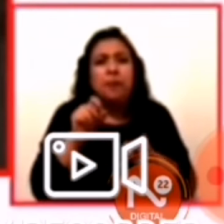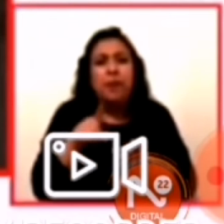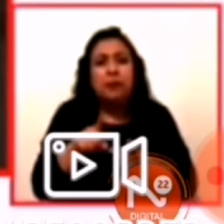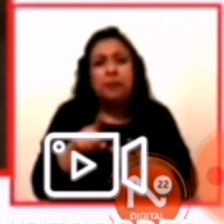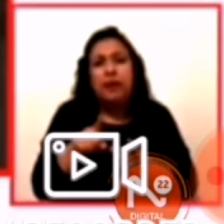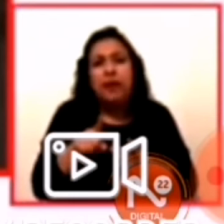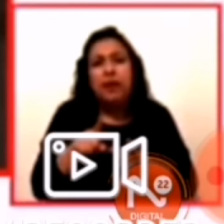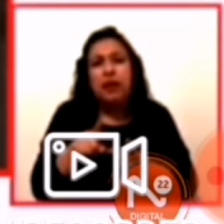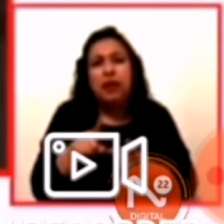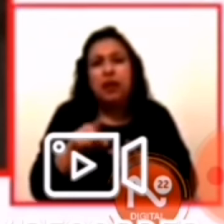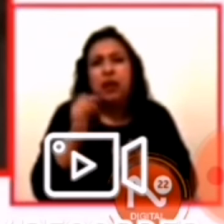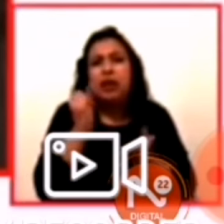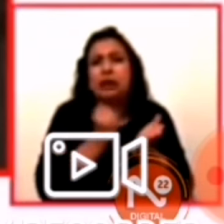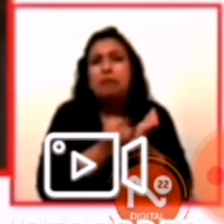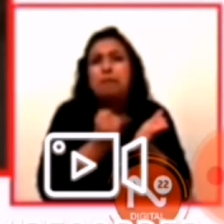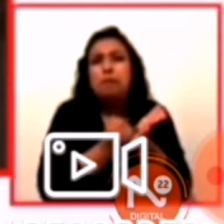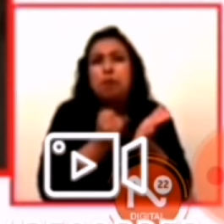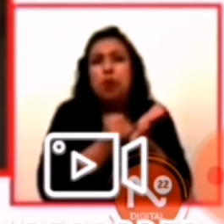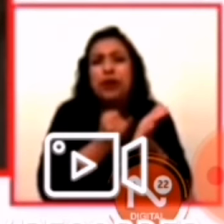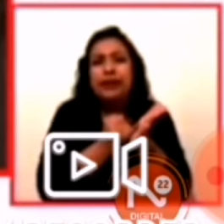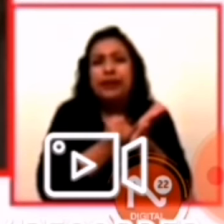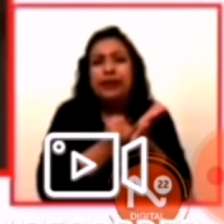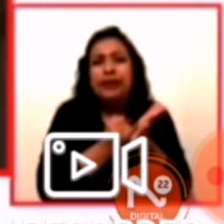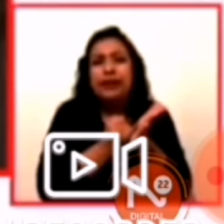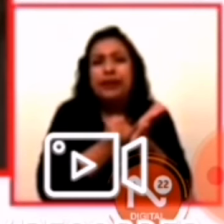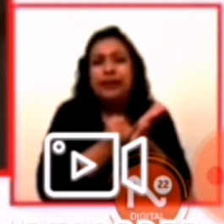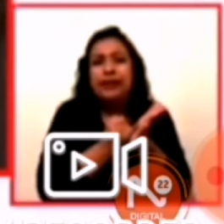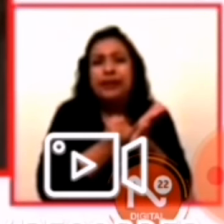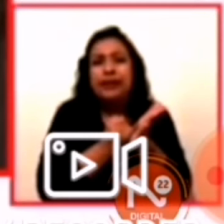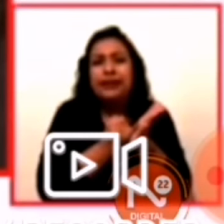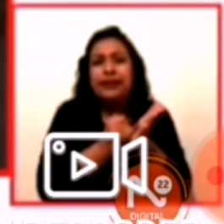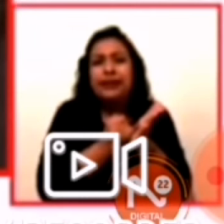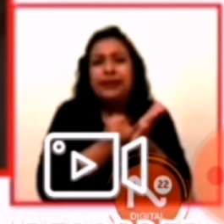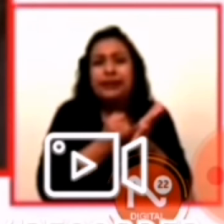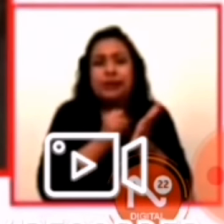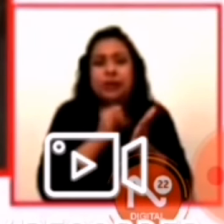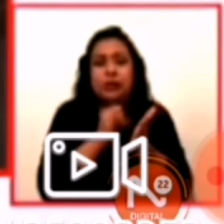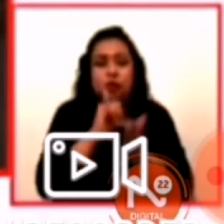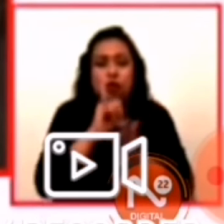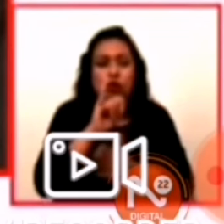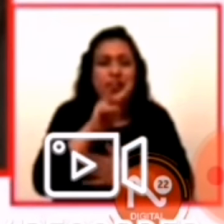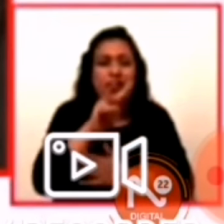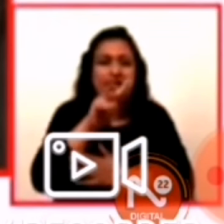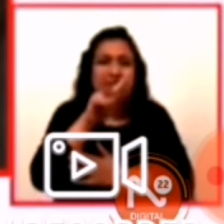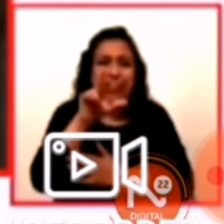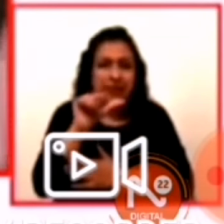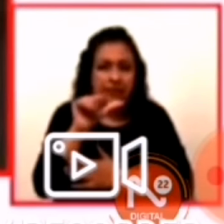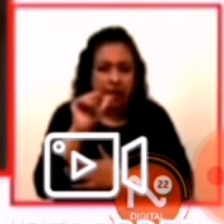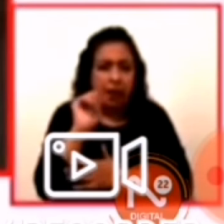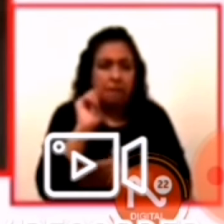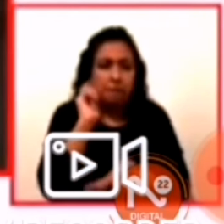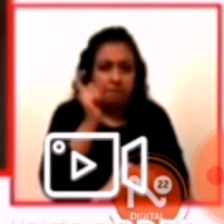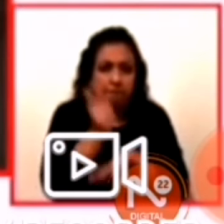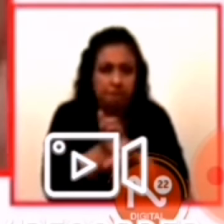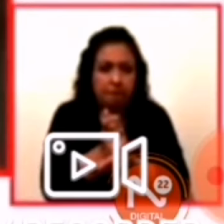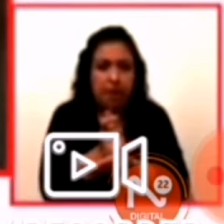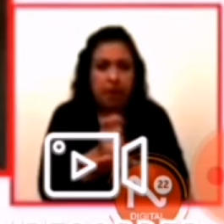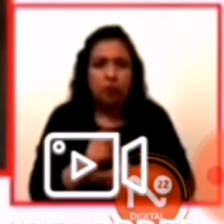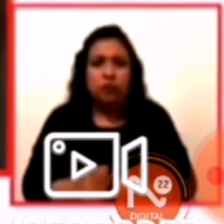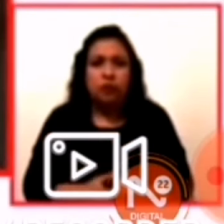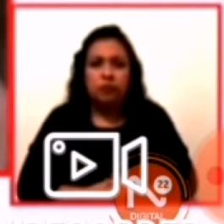el impuesto, digamos, el IVA que se pagó. Y entonces hay una devolución por parte de Hacienda de ese